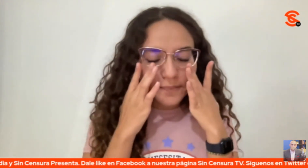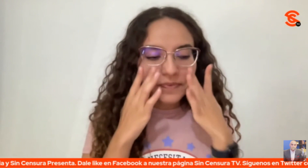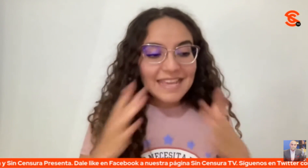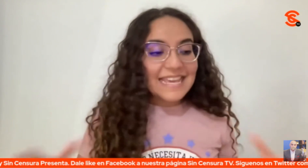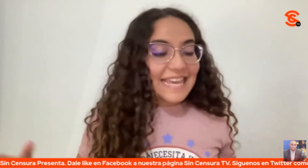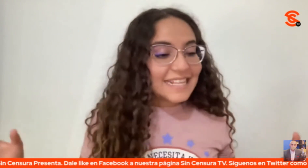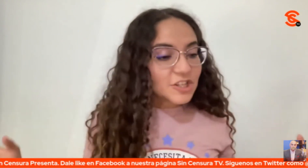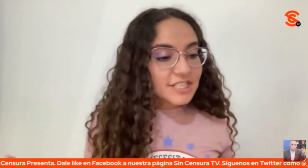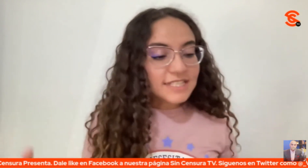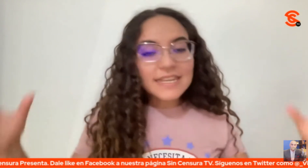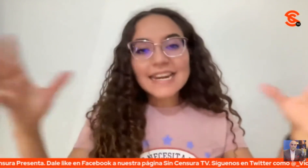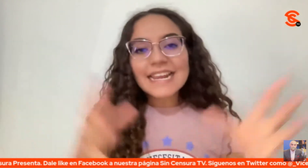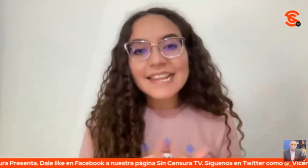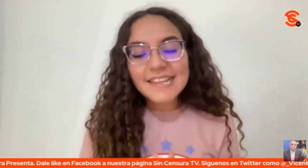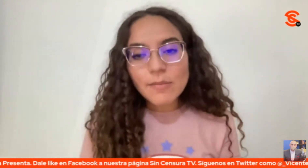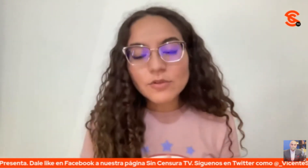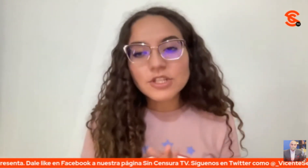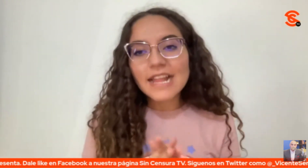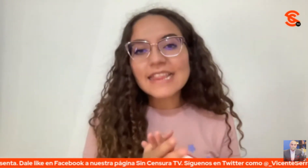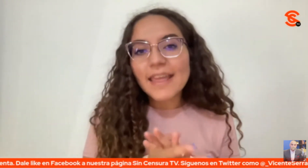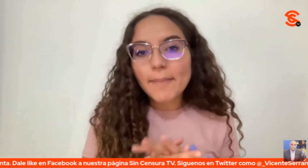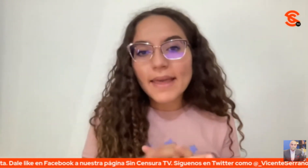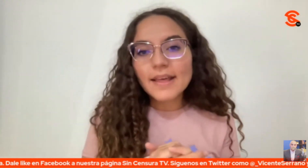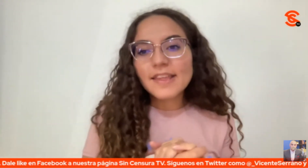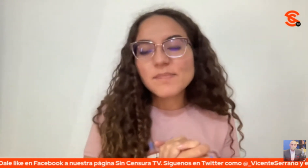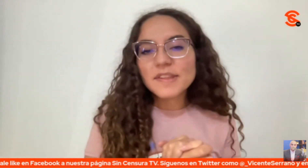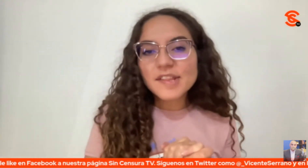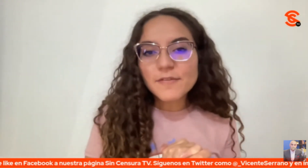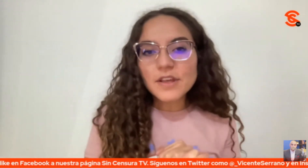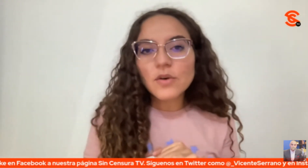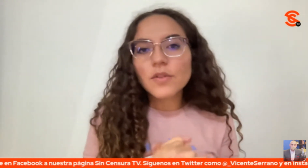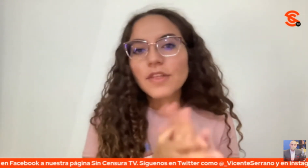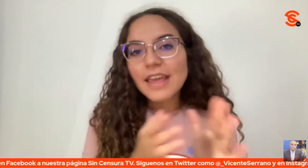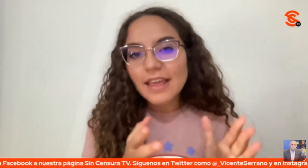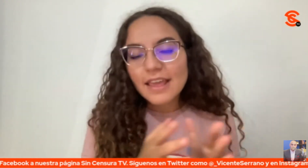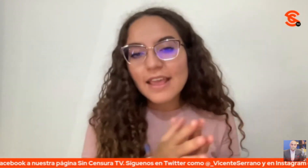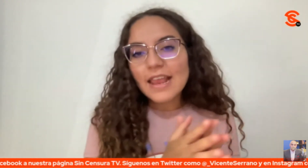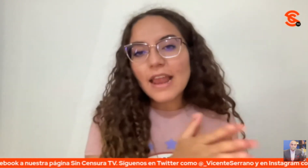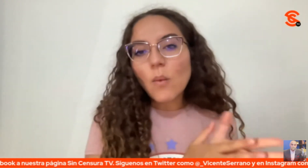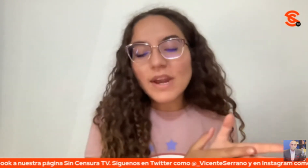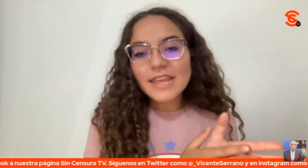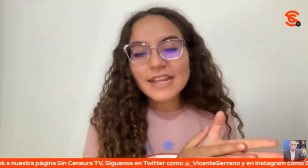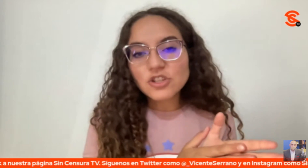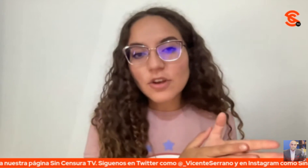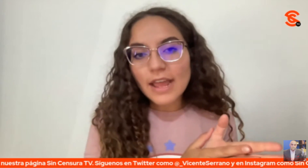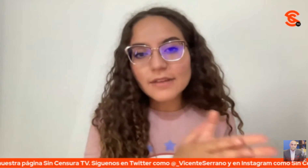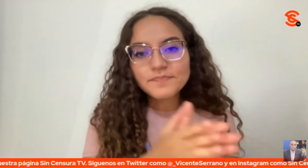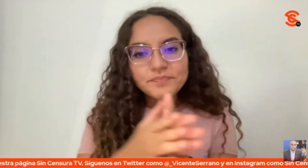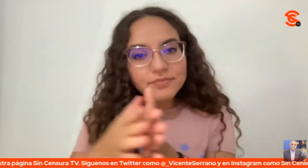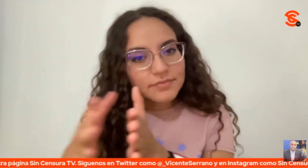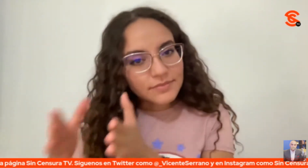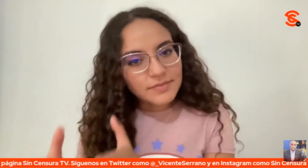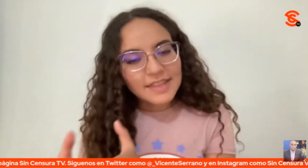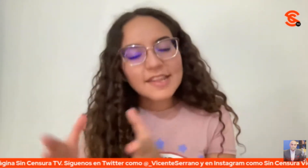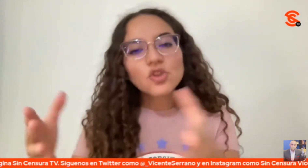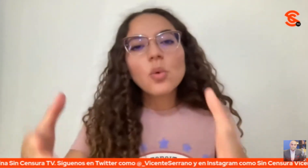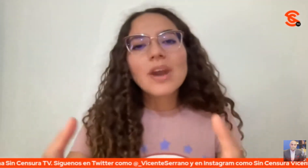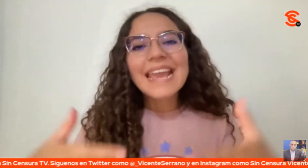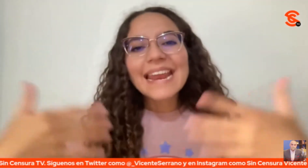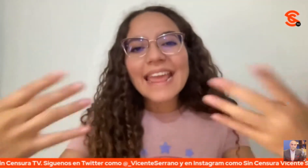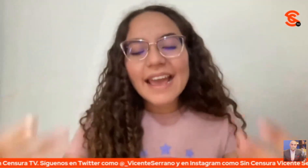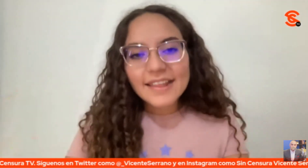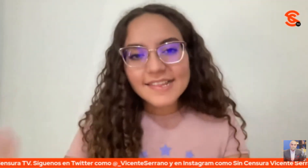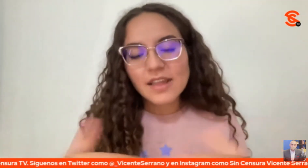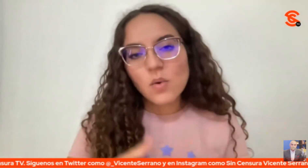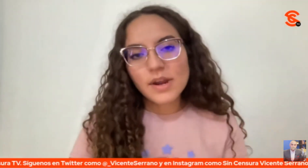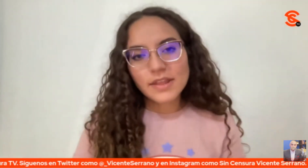Pero bueno, entonces regresamos al tema específico de la Guardia Nacional. Se tuvo